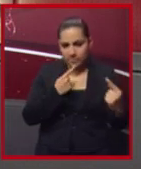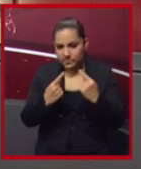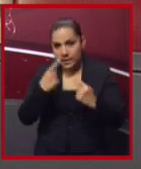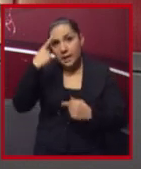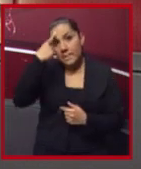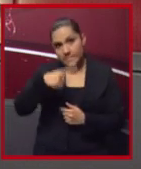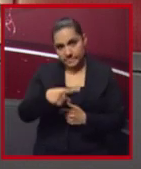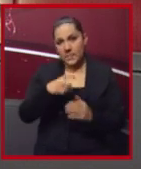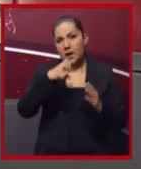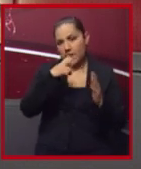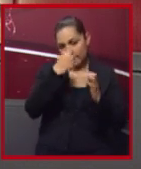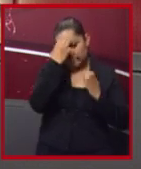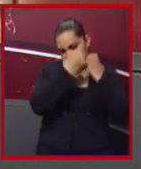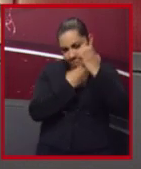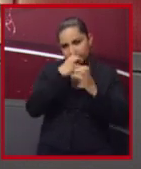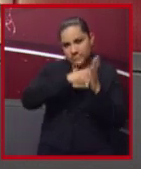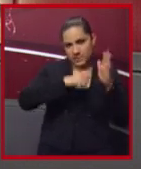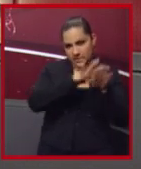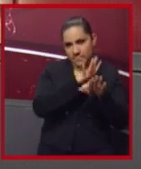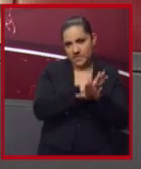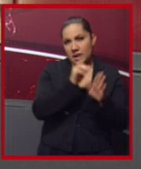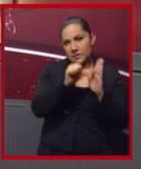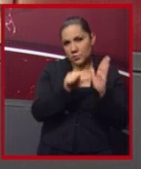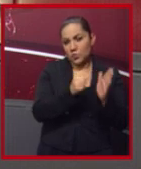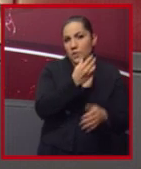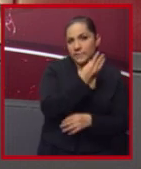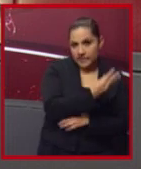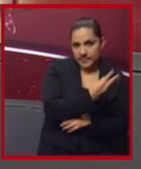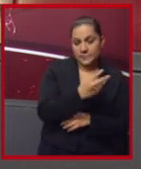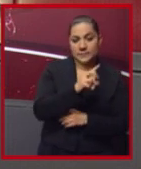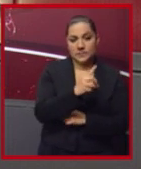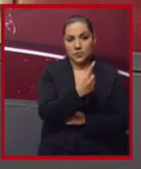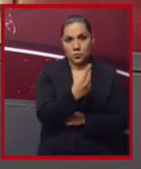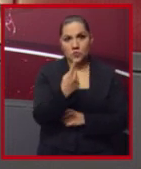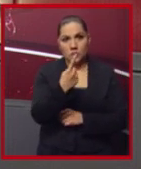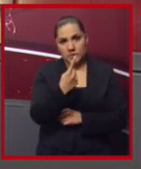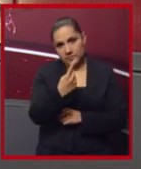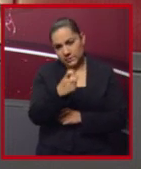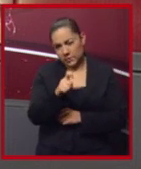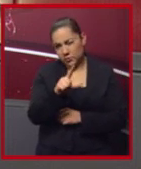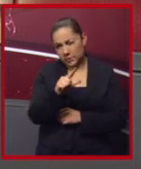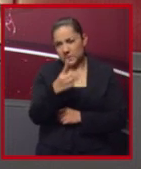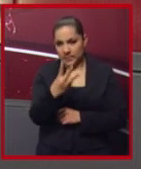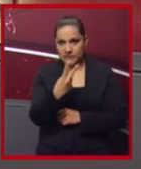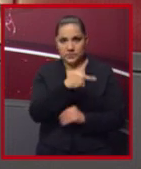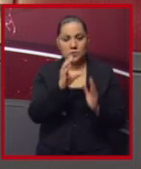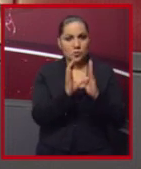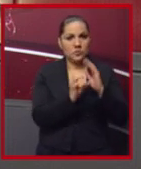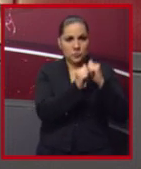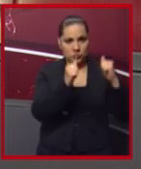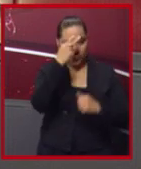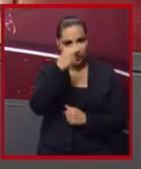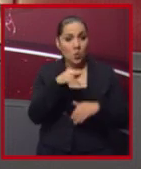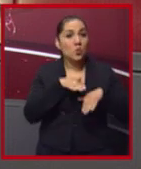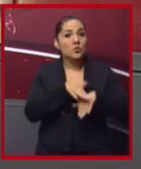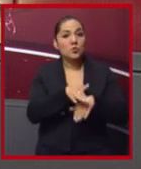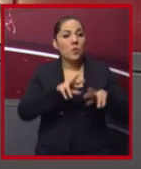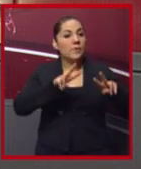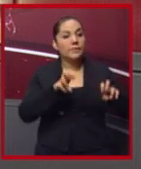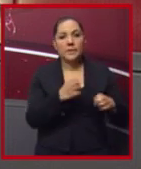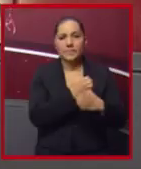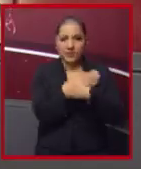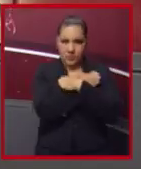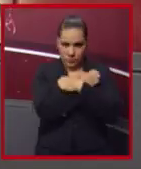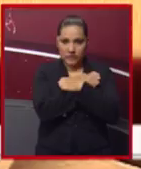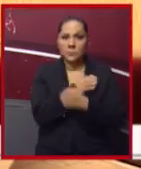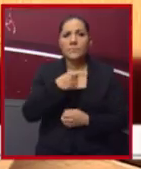reformas a los artículos 3, 31 y 73 de la Constitución Política de los Estados Unidos Mexicanos en materia de educación, en la que